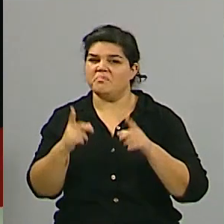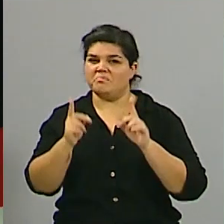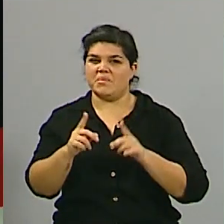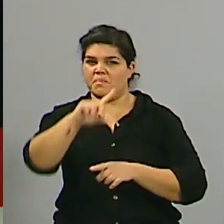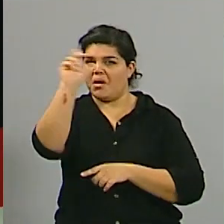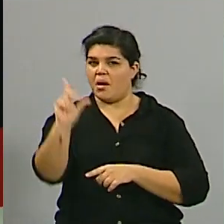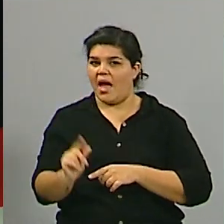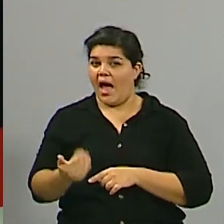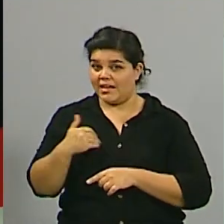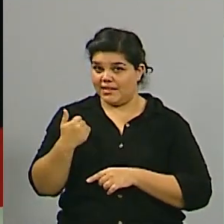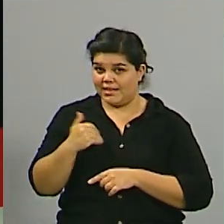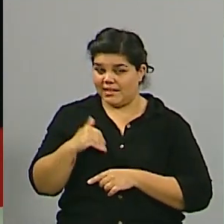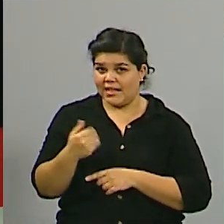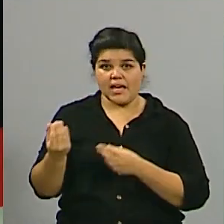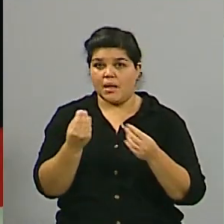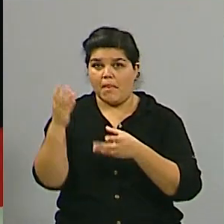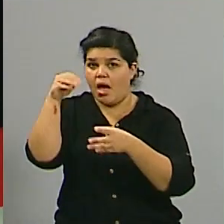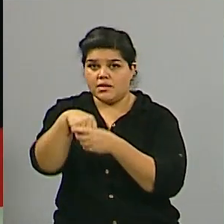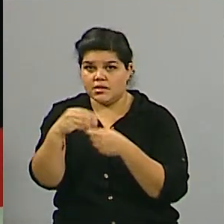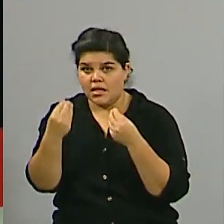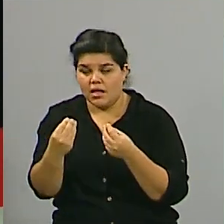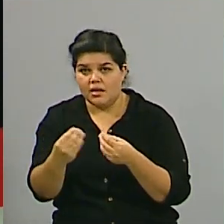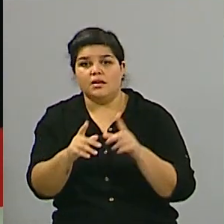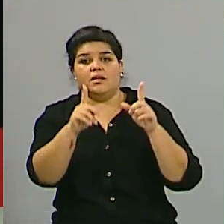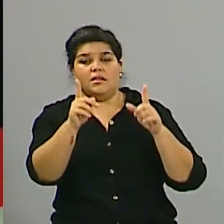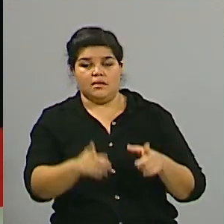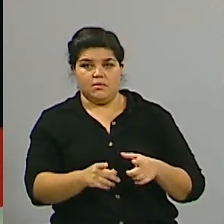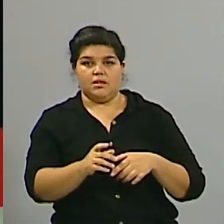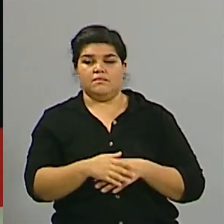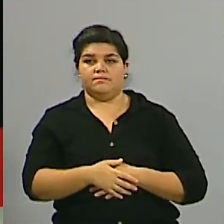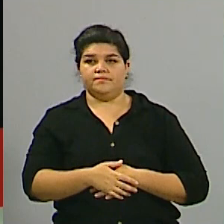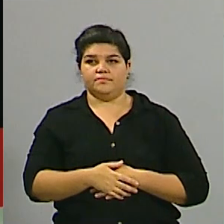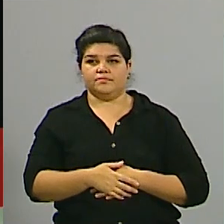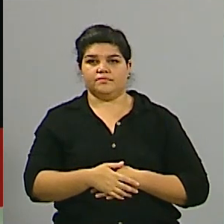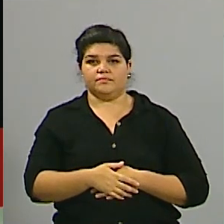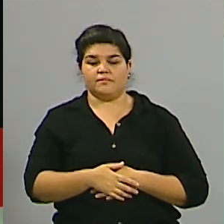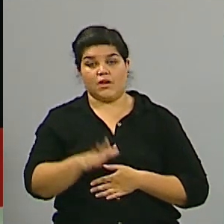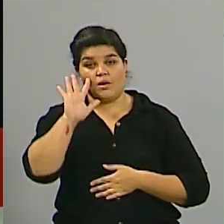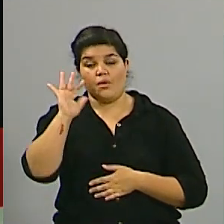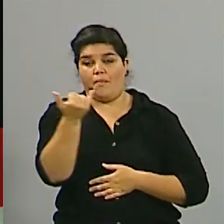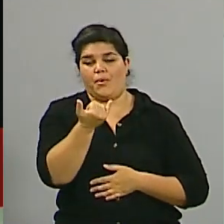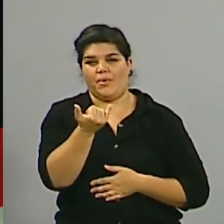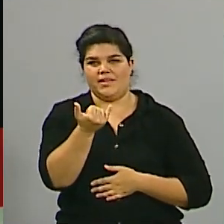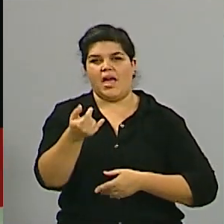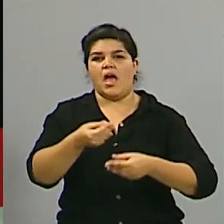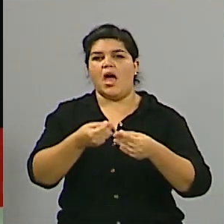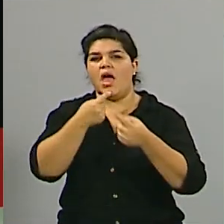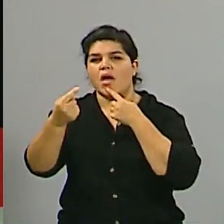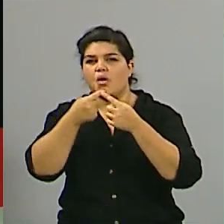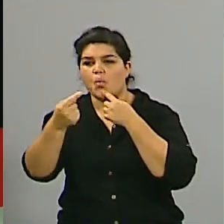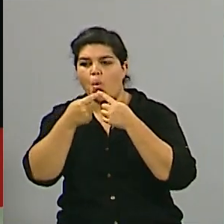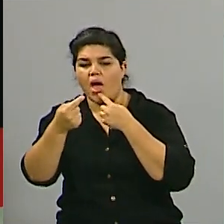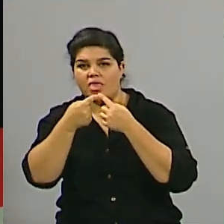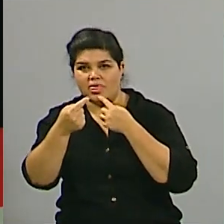país y sobre todo veíamos, por ejemplo, que muchas encuestas dicen que el bolsillo es el que